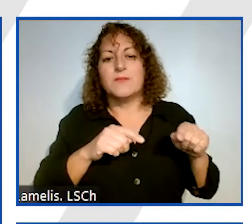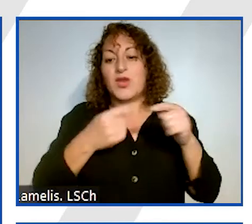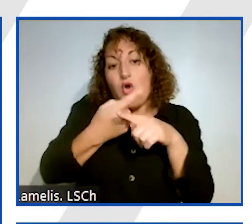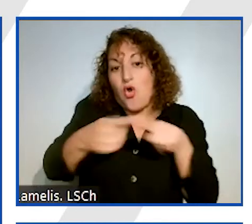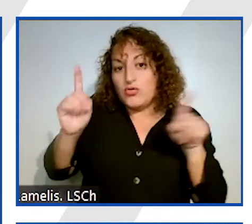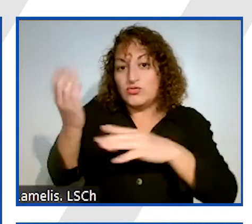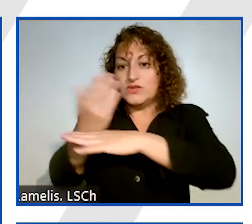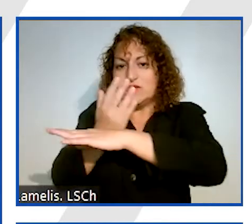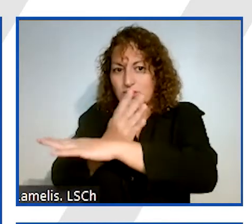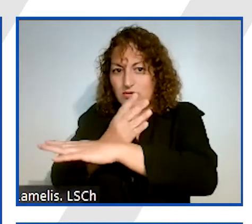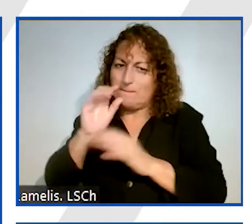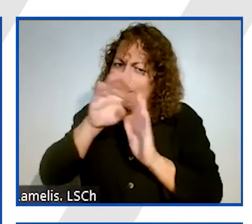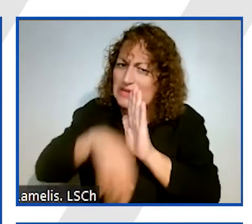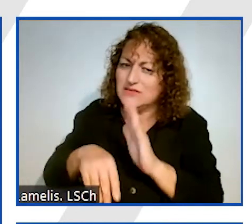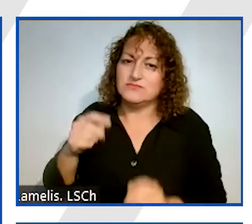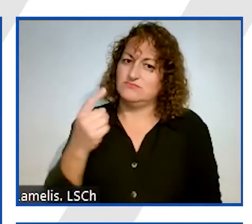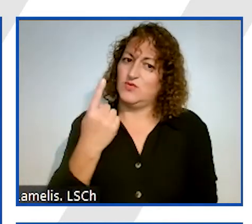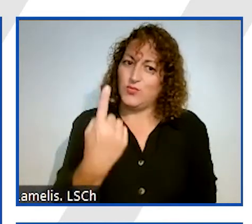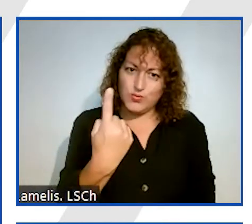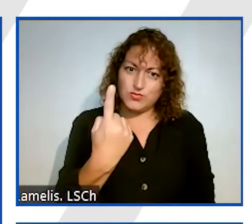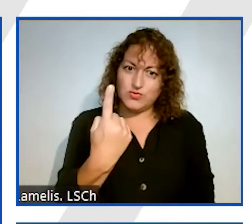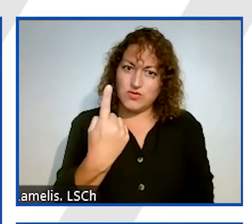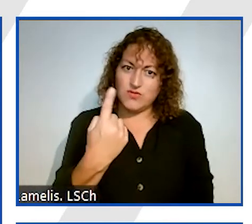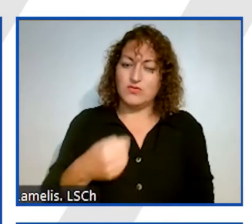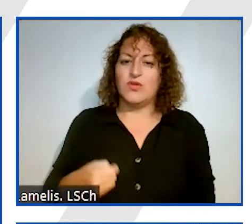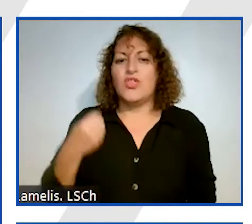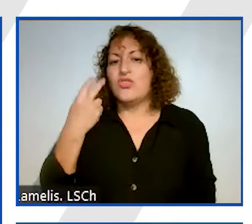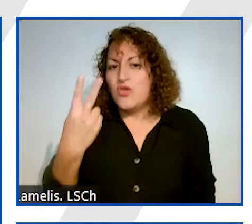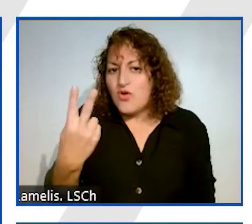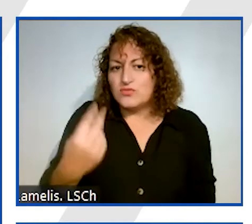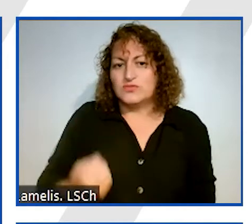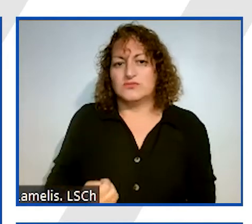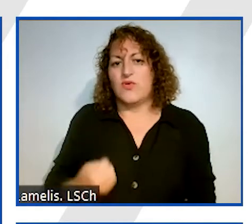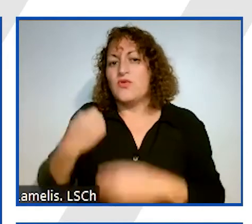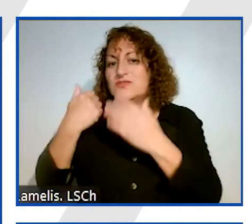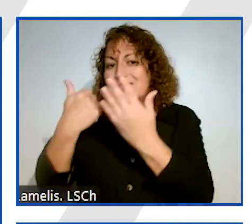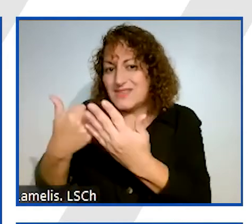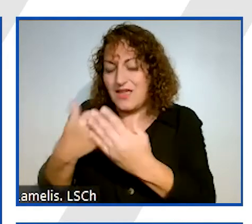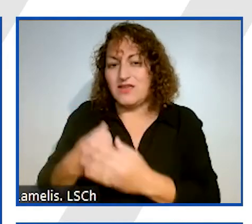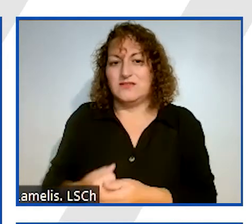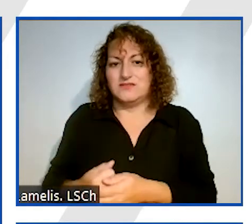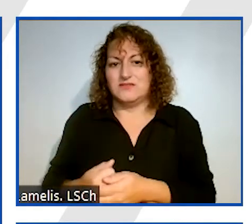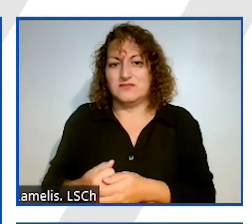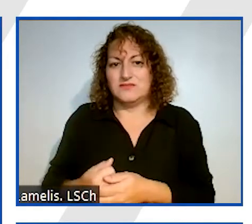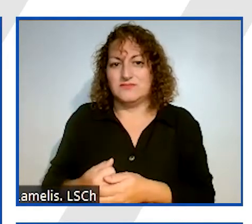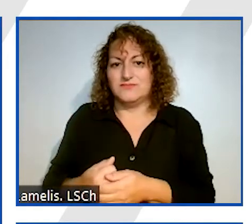está teniendo entre 1, 2, 6, algunas especies tienen 12.